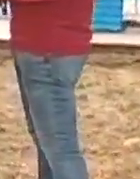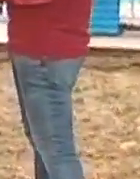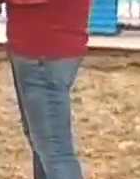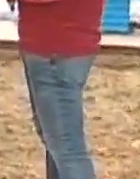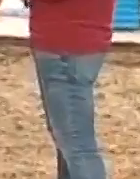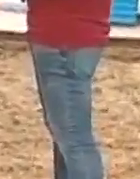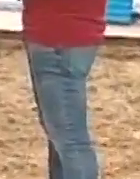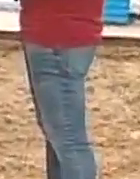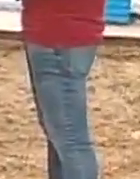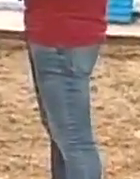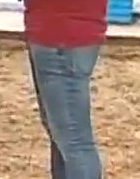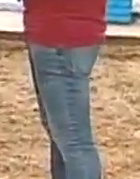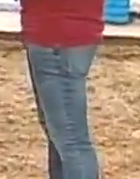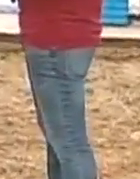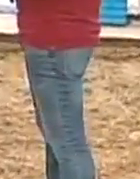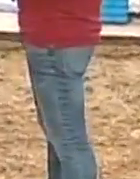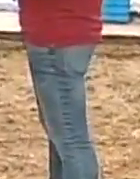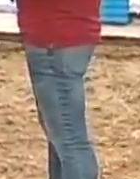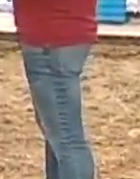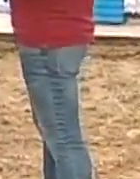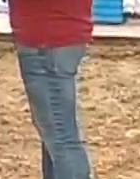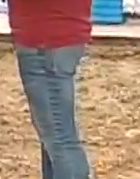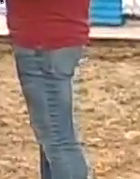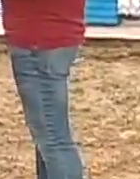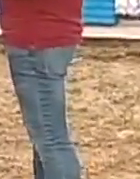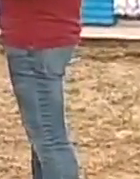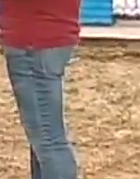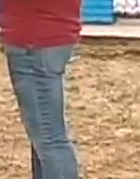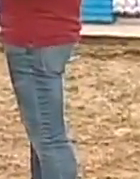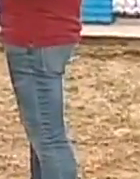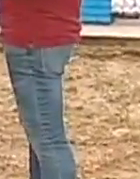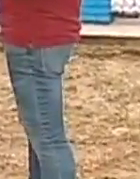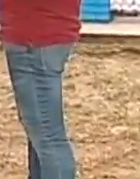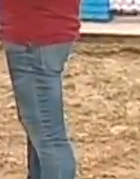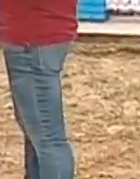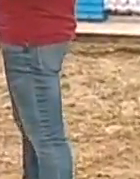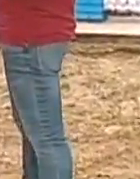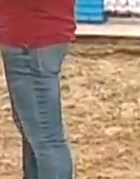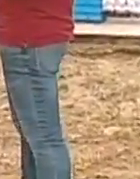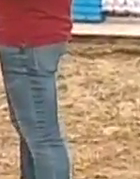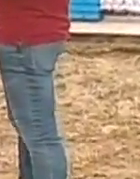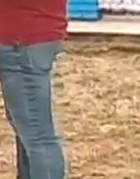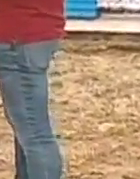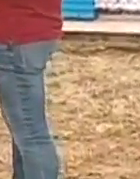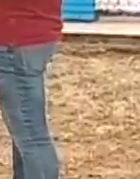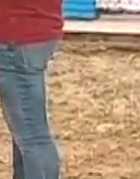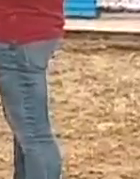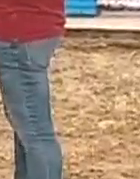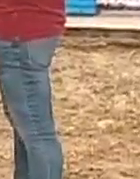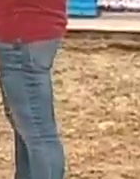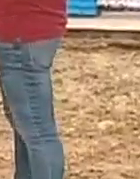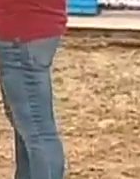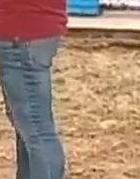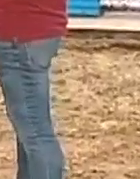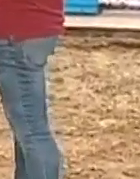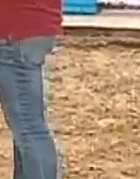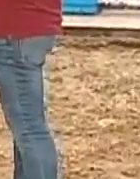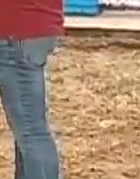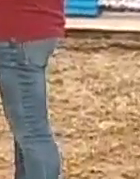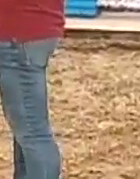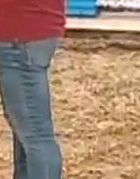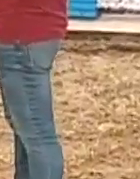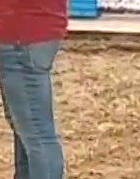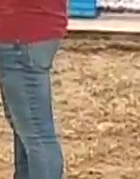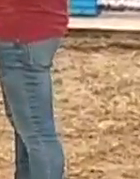compañero, con la directora Andri Díaz. ¿Tú eres directora de la escuela o del liceo? De la